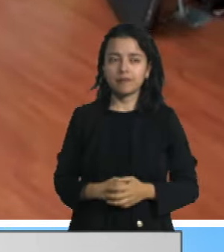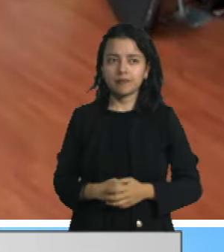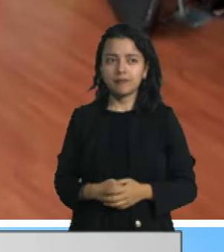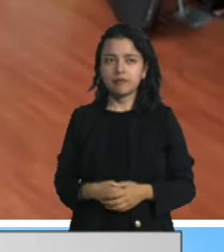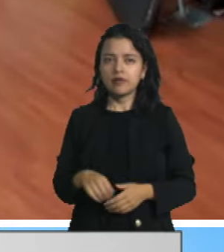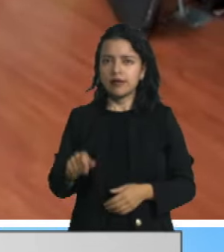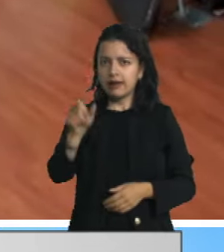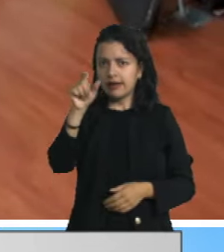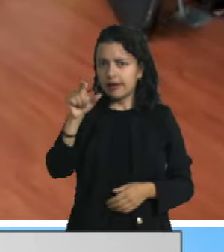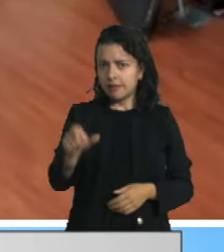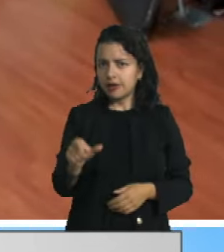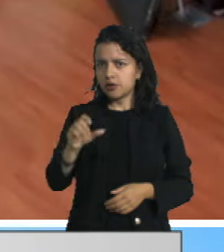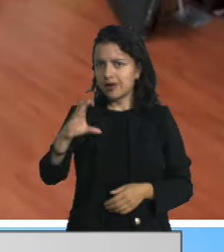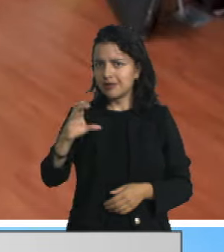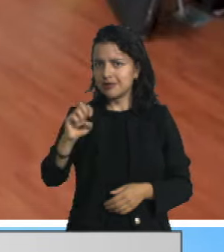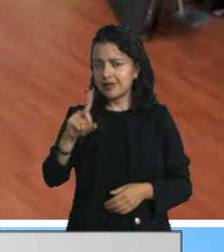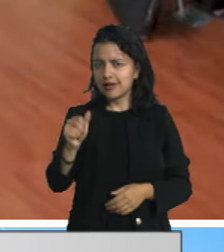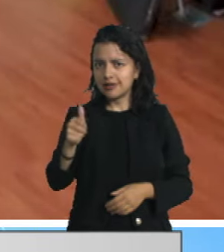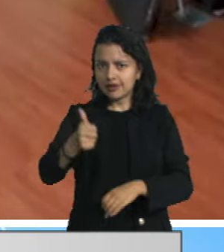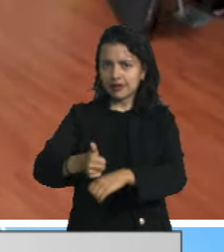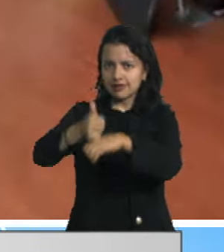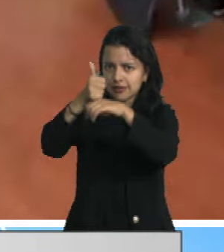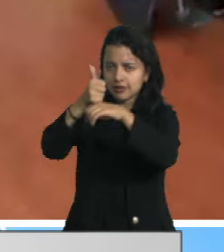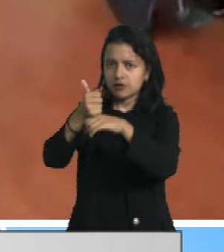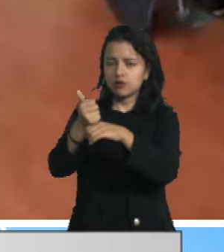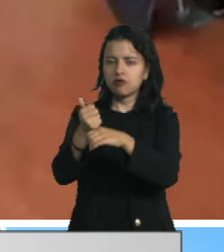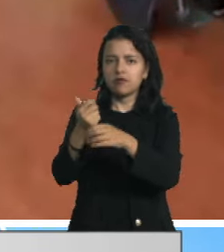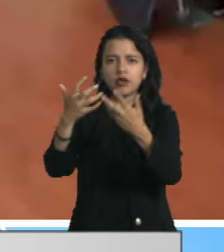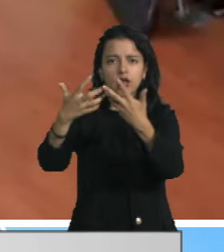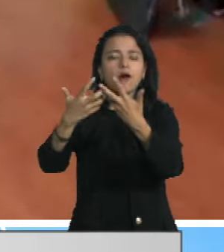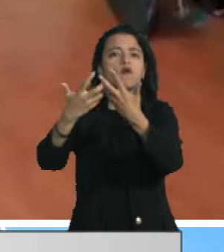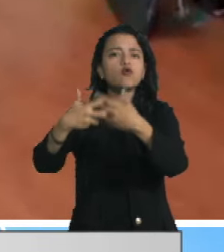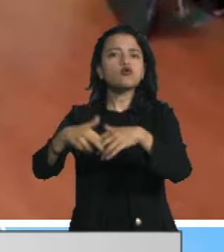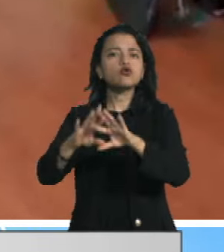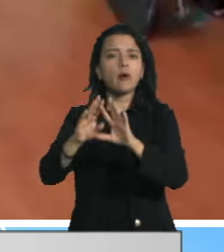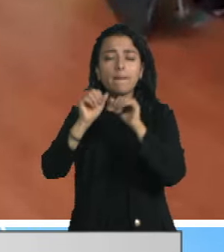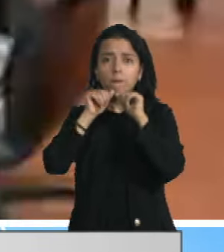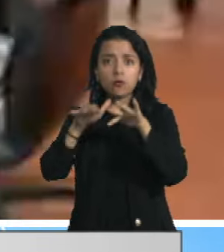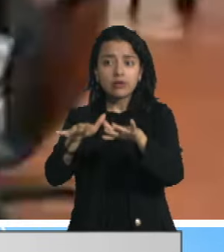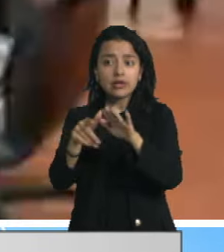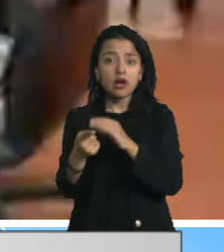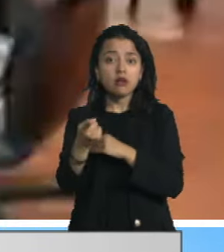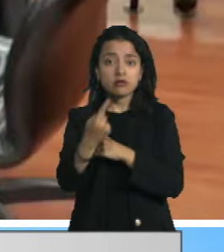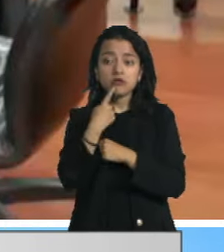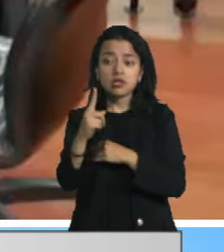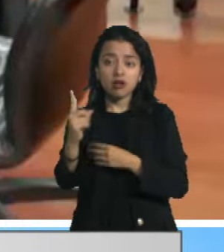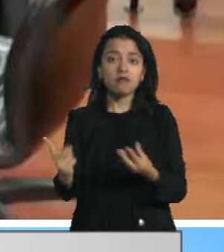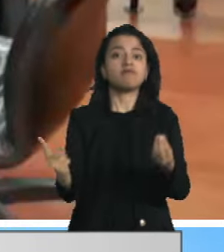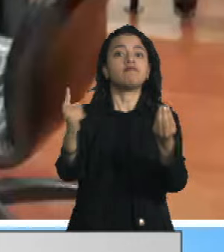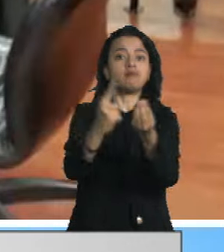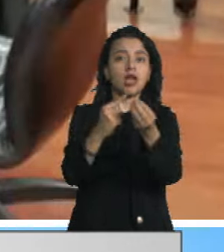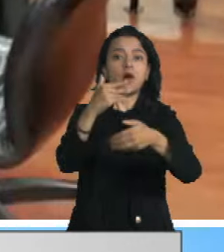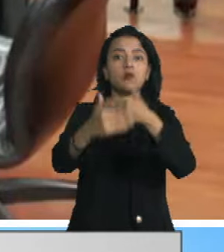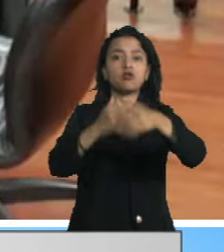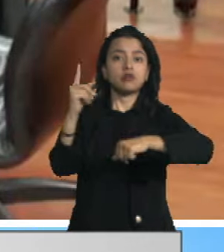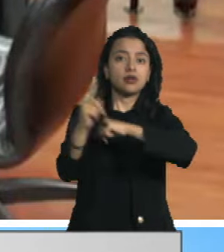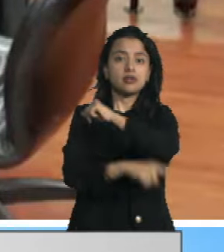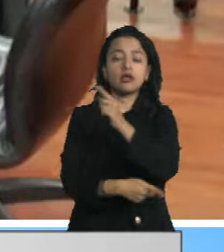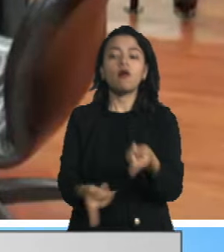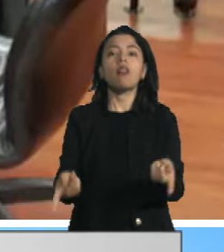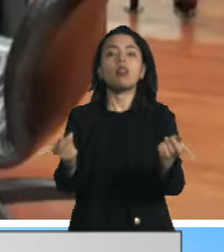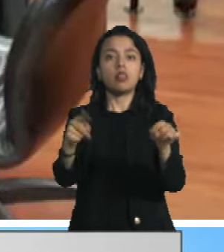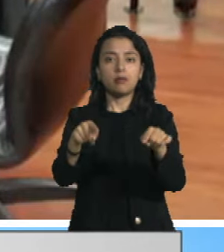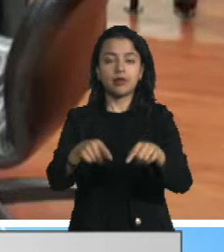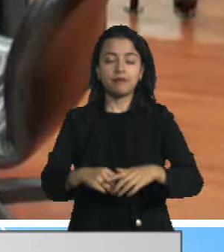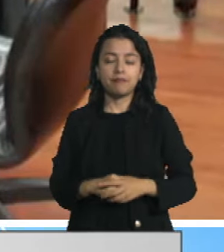Augusto Manrique, actual director de Función Pública, esto dentro del presunto entramado de corrupción en la Unidad Nacional de Gestión de